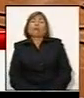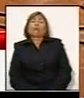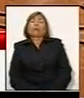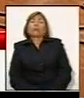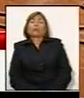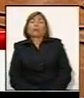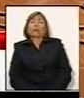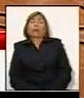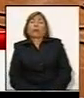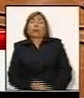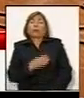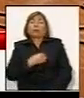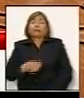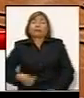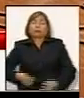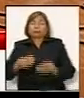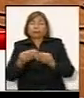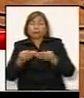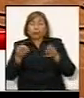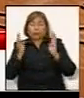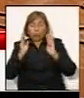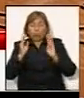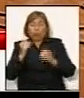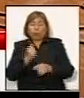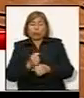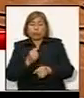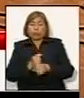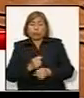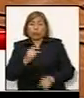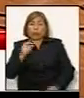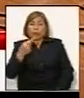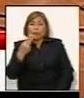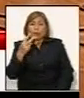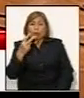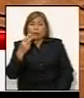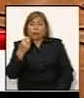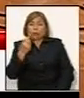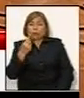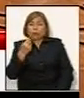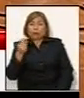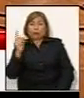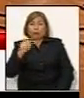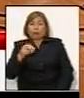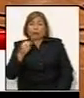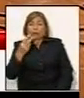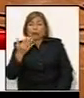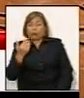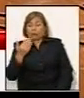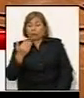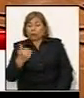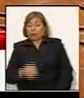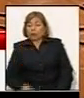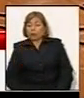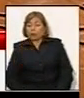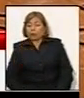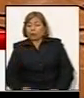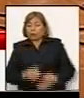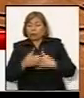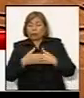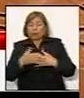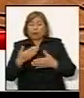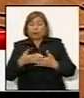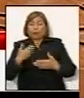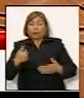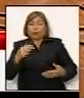en el ministerio educación estuve trabajando desde el año 2011 hasta el año 2015 previo a ello